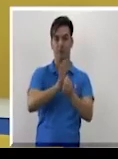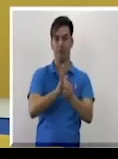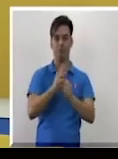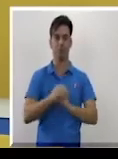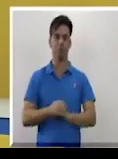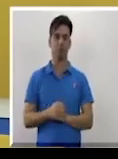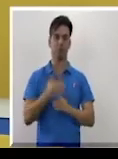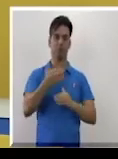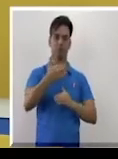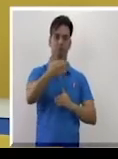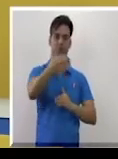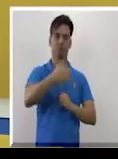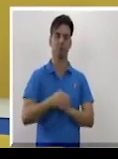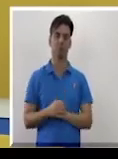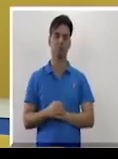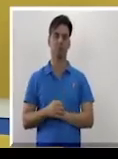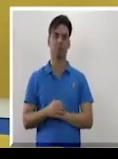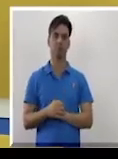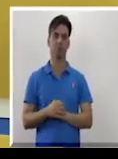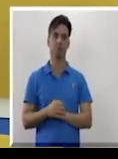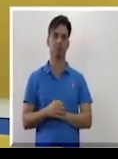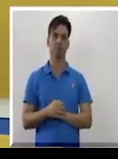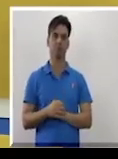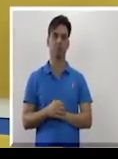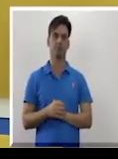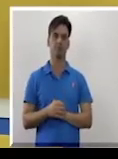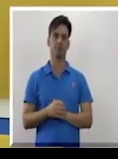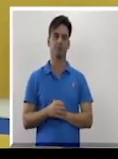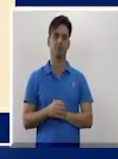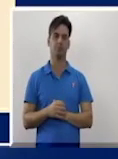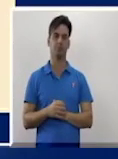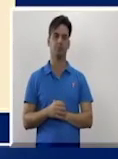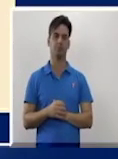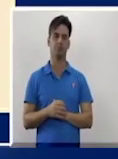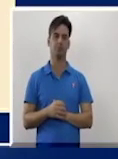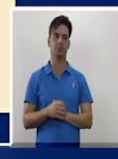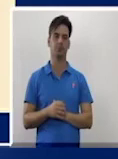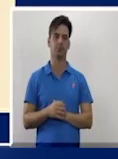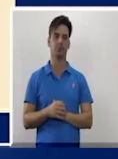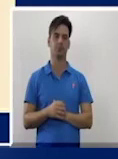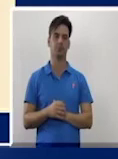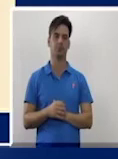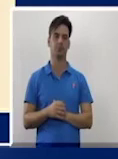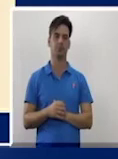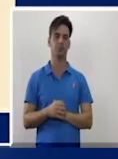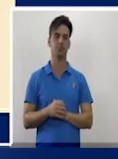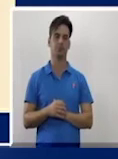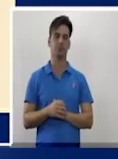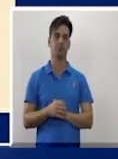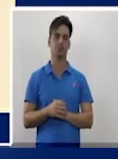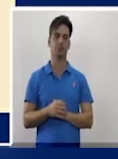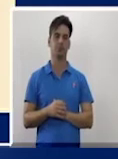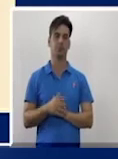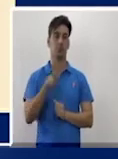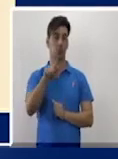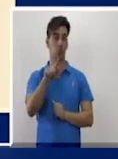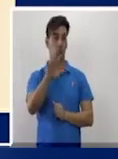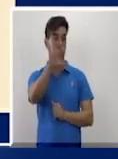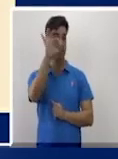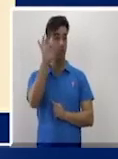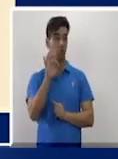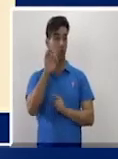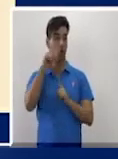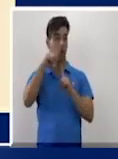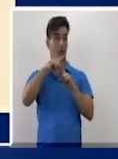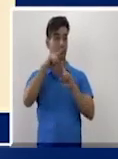en próximos niveles. Mira, hay otro tema. ¿Para qué sirve la matemática? Espero que con